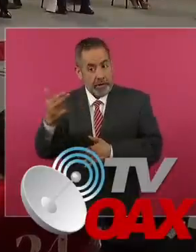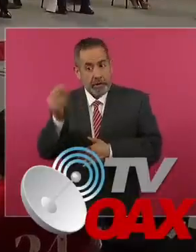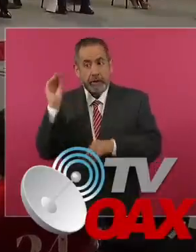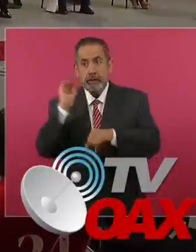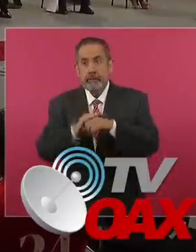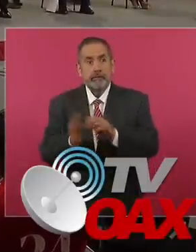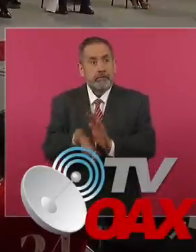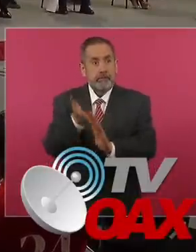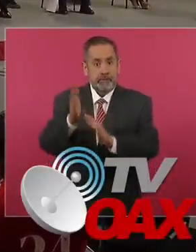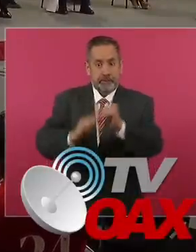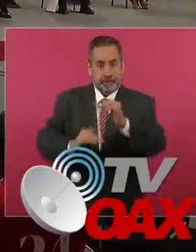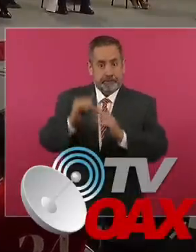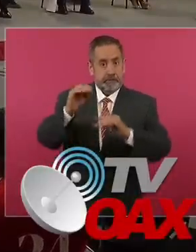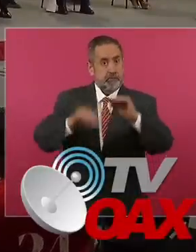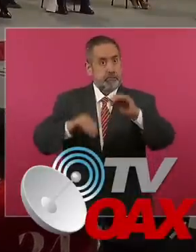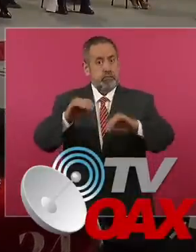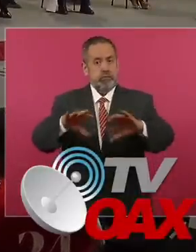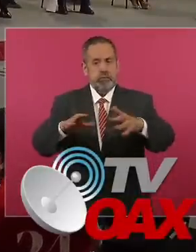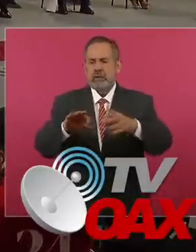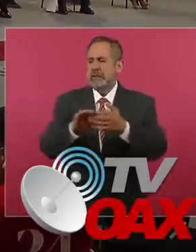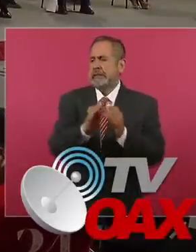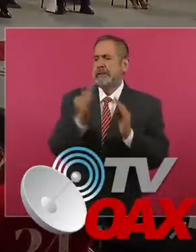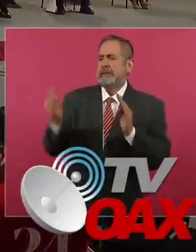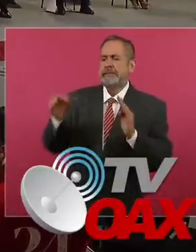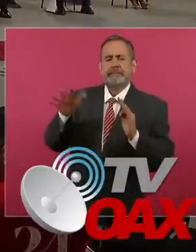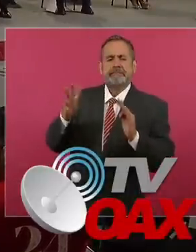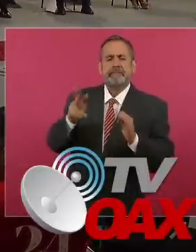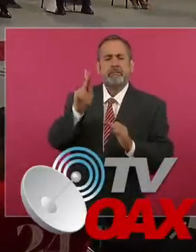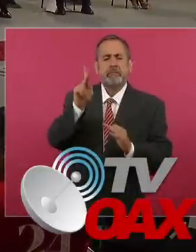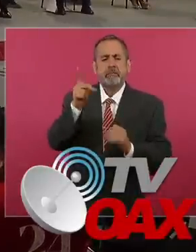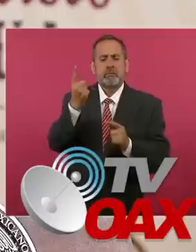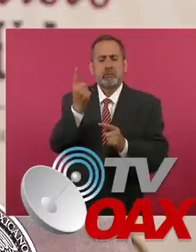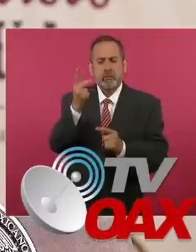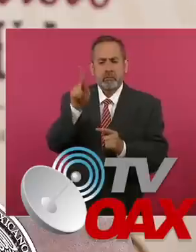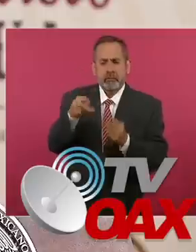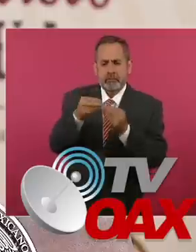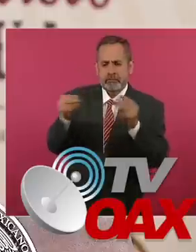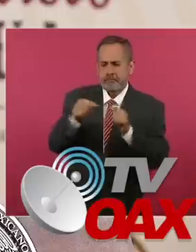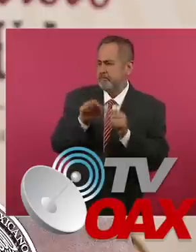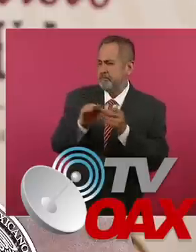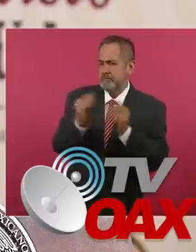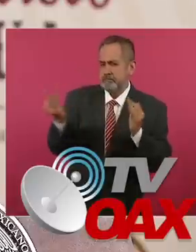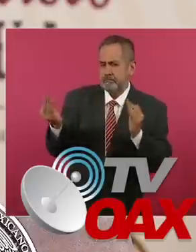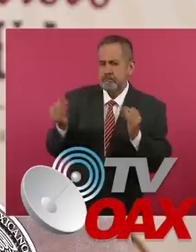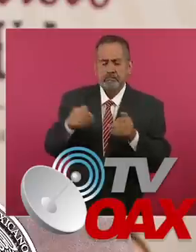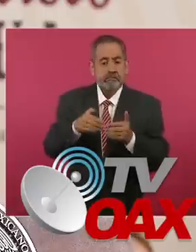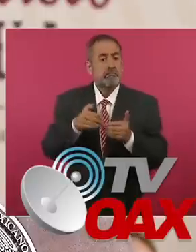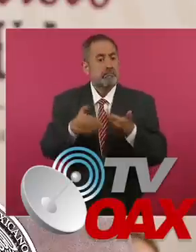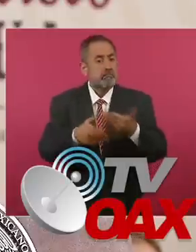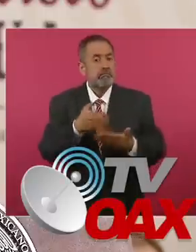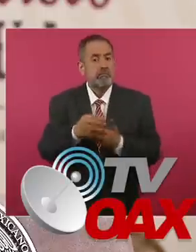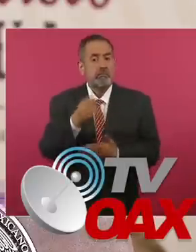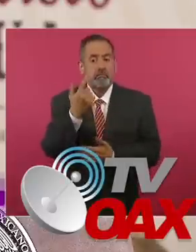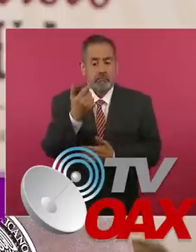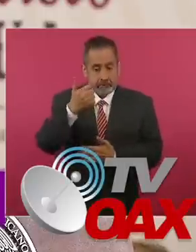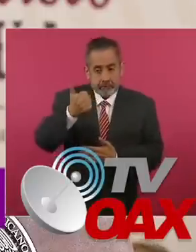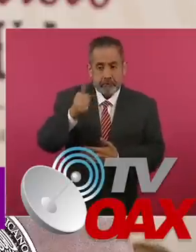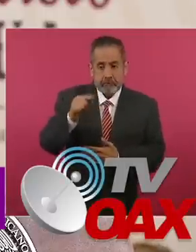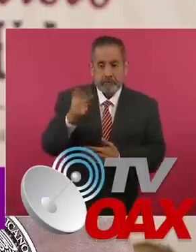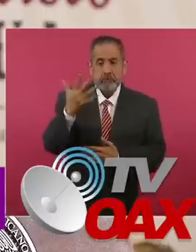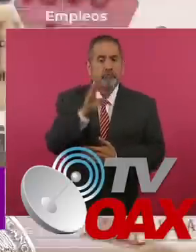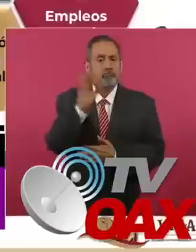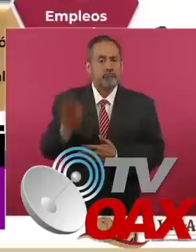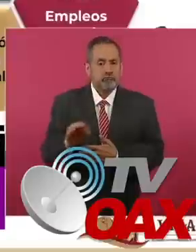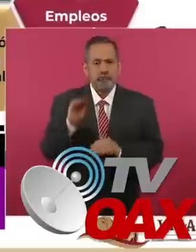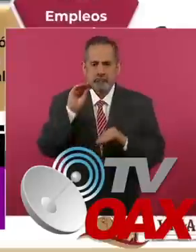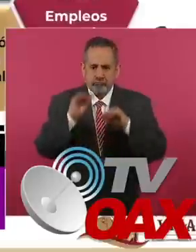predio ubicado a una distancia aproximada de 1 kilómetro de la zona arqueológica, presenta un avance de 6.5% y se ejecutan